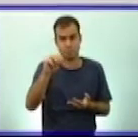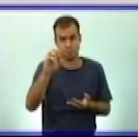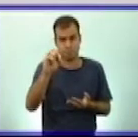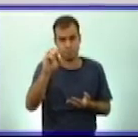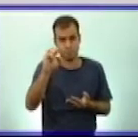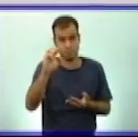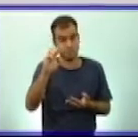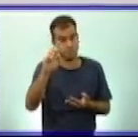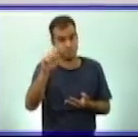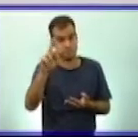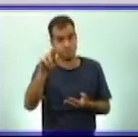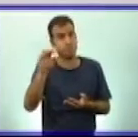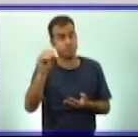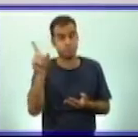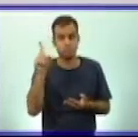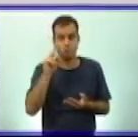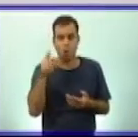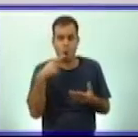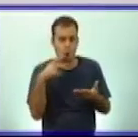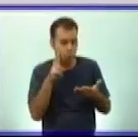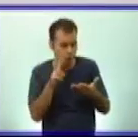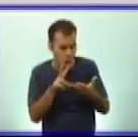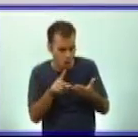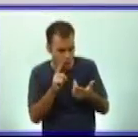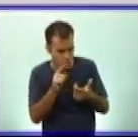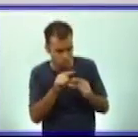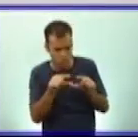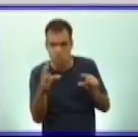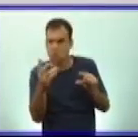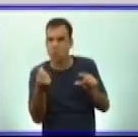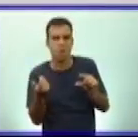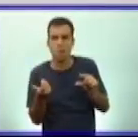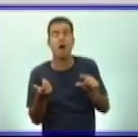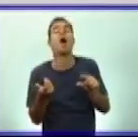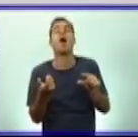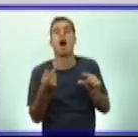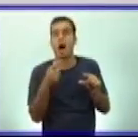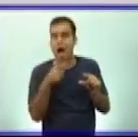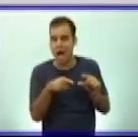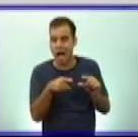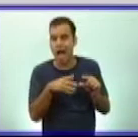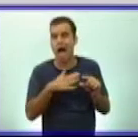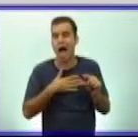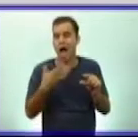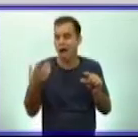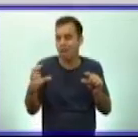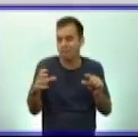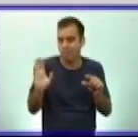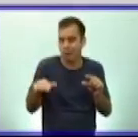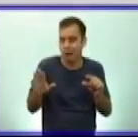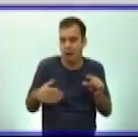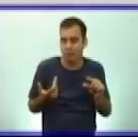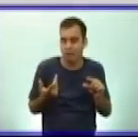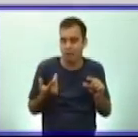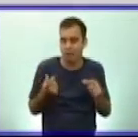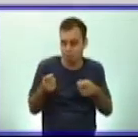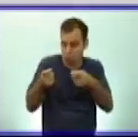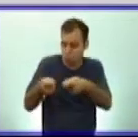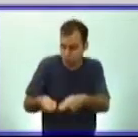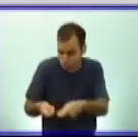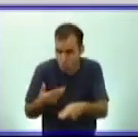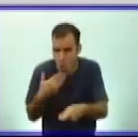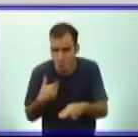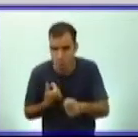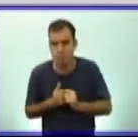caso, su lectura de tensión responde a la forma y donde él esté colocado. Si